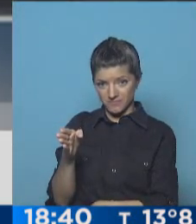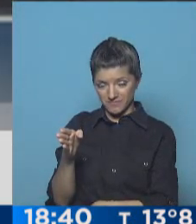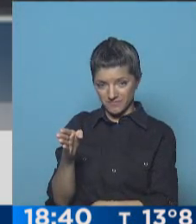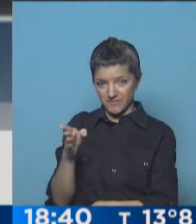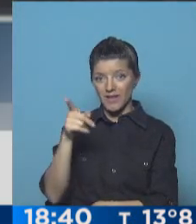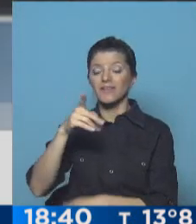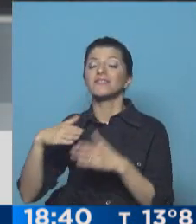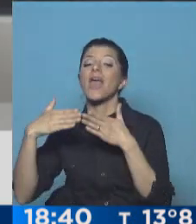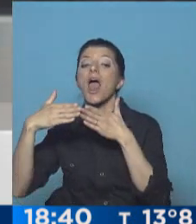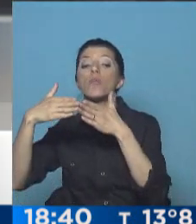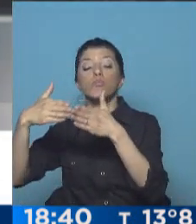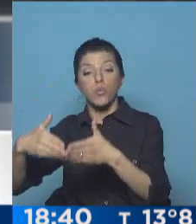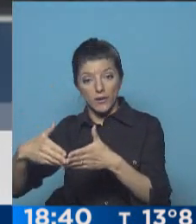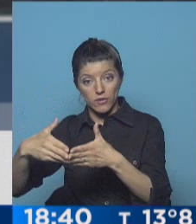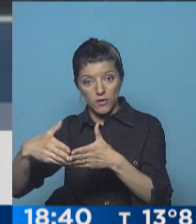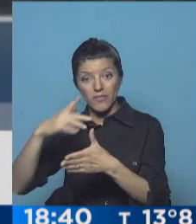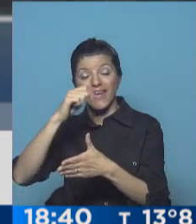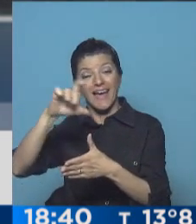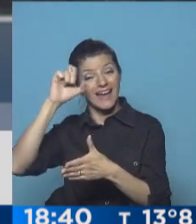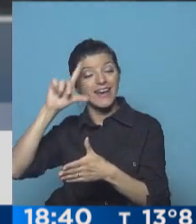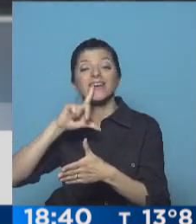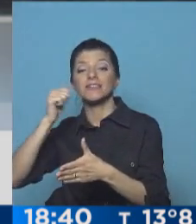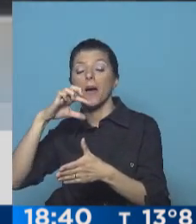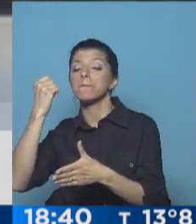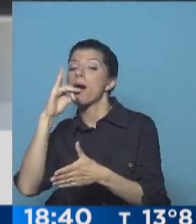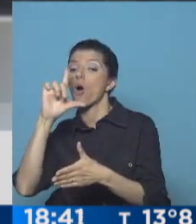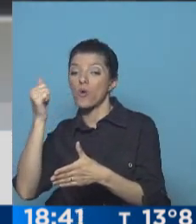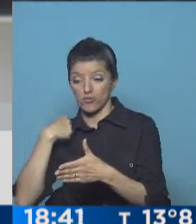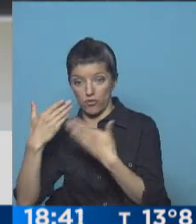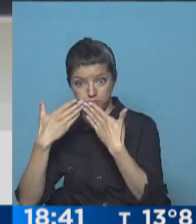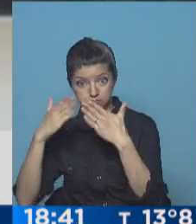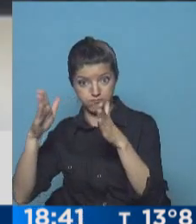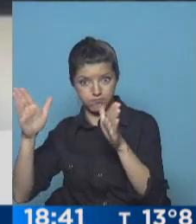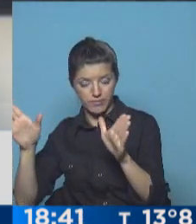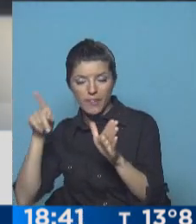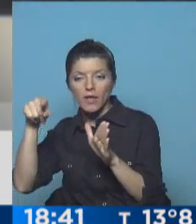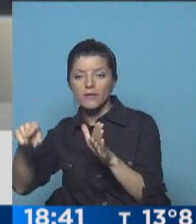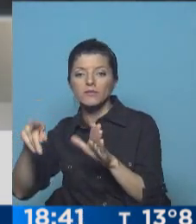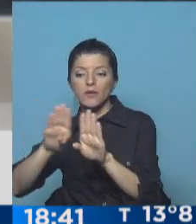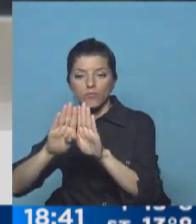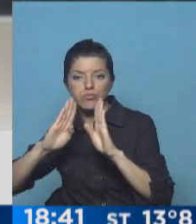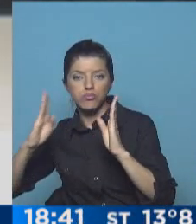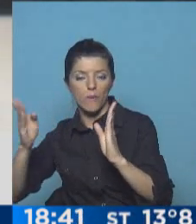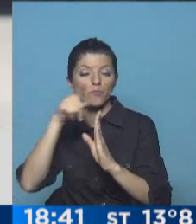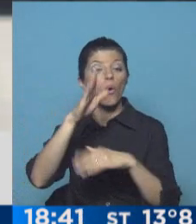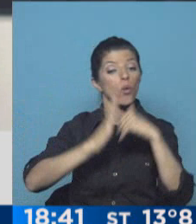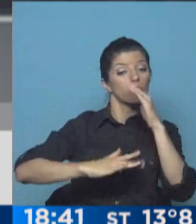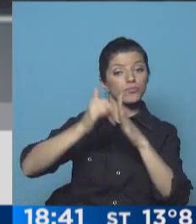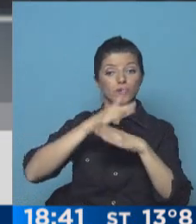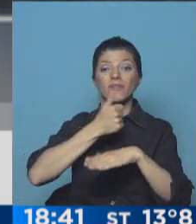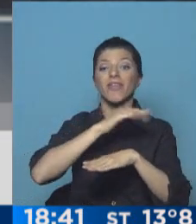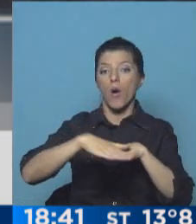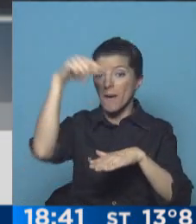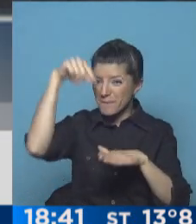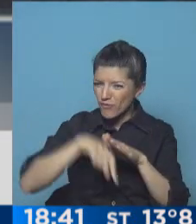las esclusas del puerto de Caleta Paula, cuando la provincia construyó el puerto de aguas profundas, que era un